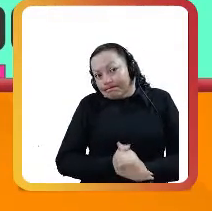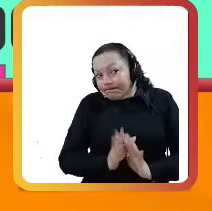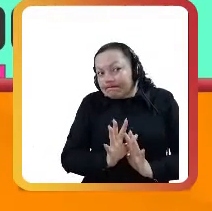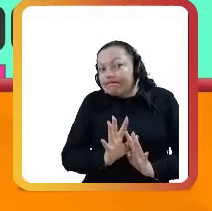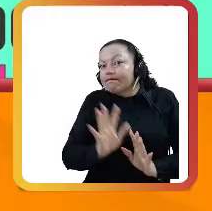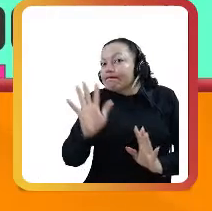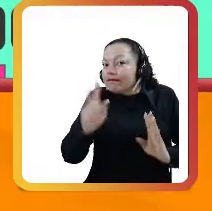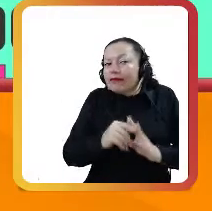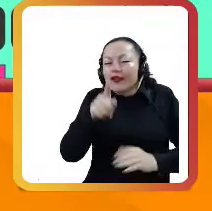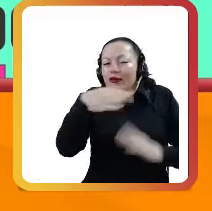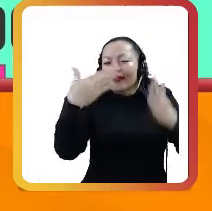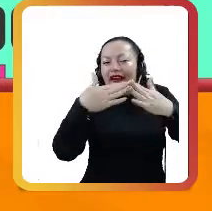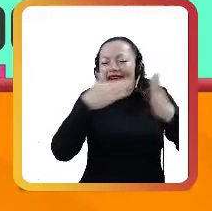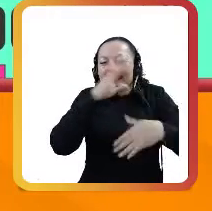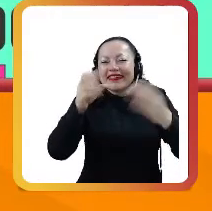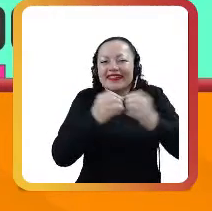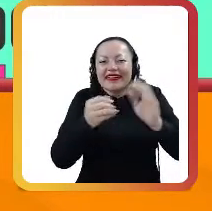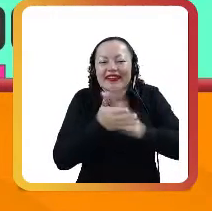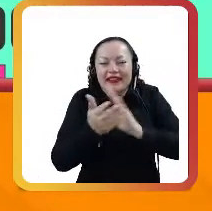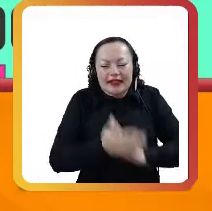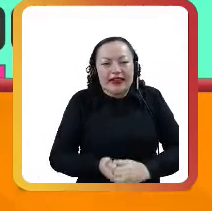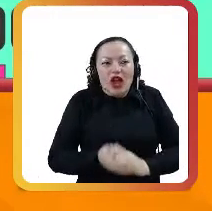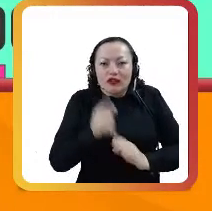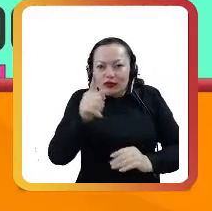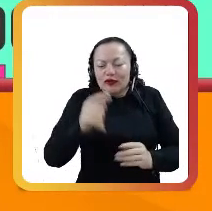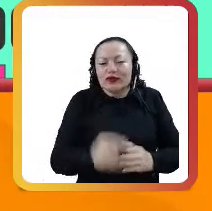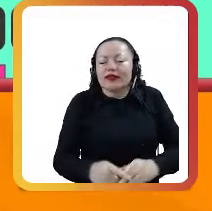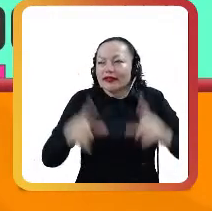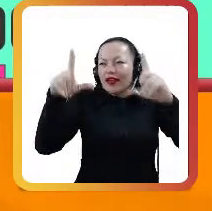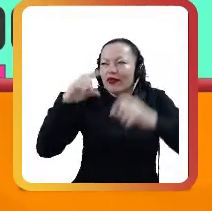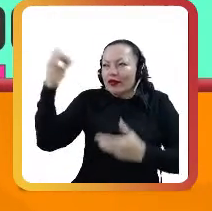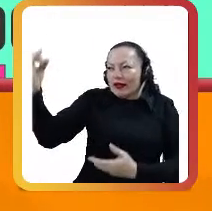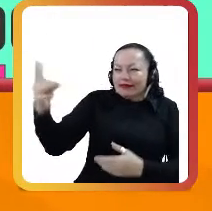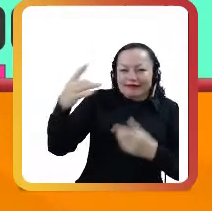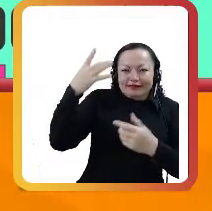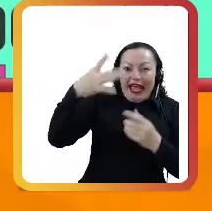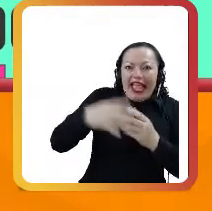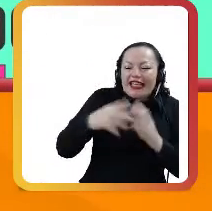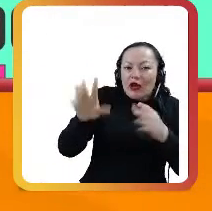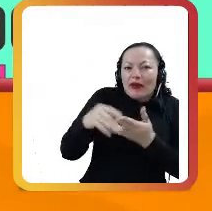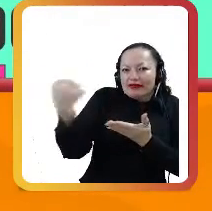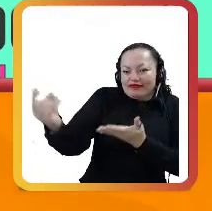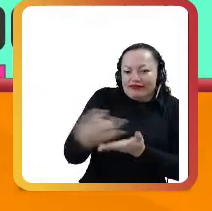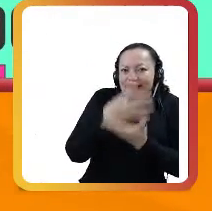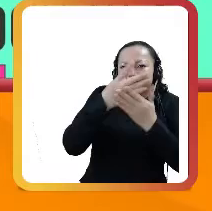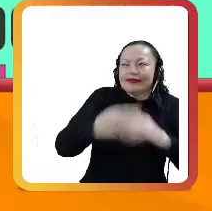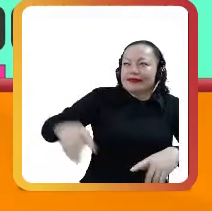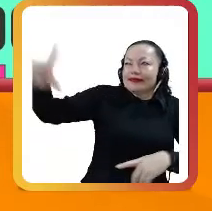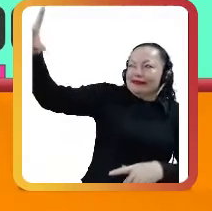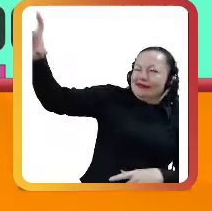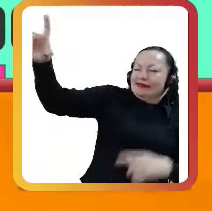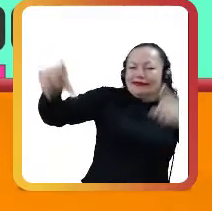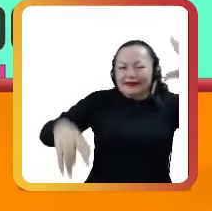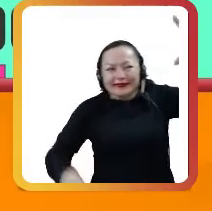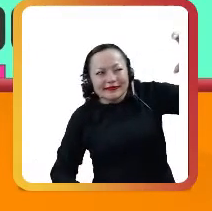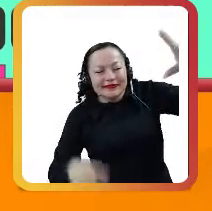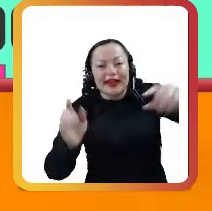en su casa. Entonces no se tienen que mover, no tienen sino que enviar la fotico y nada más. La foto, ah, obviamente, acompañada de los datos